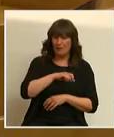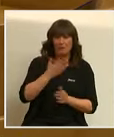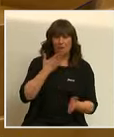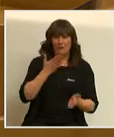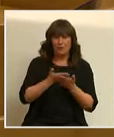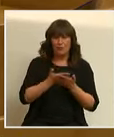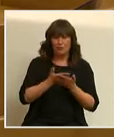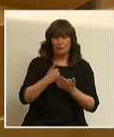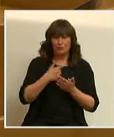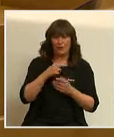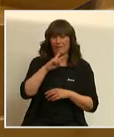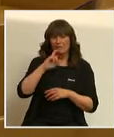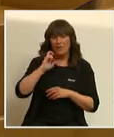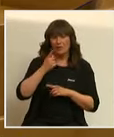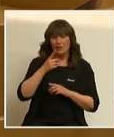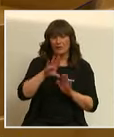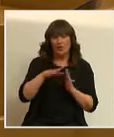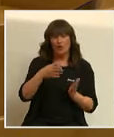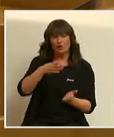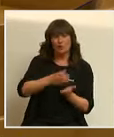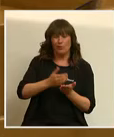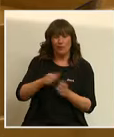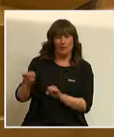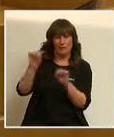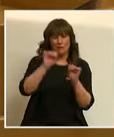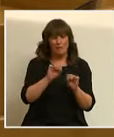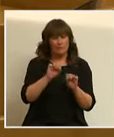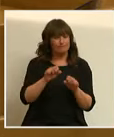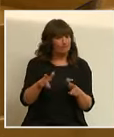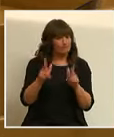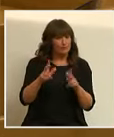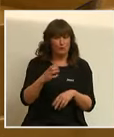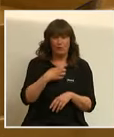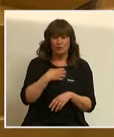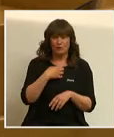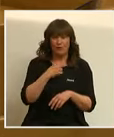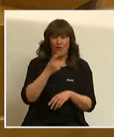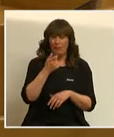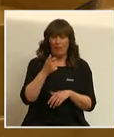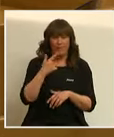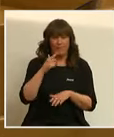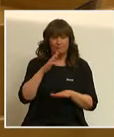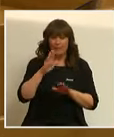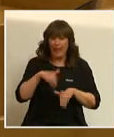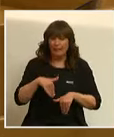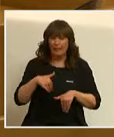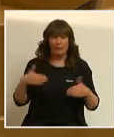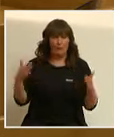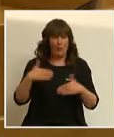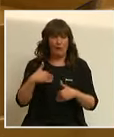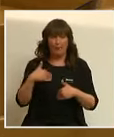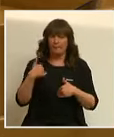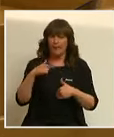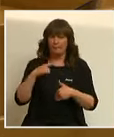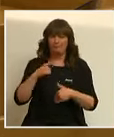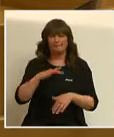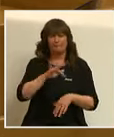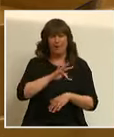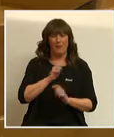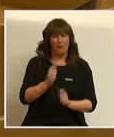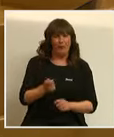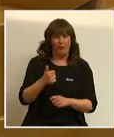valores constitucionales. No podemos consentir que los desleales sean premiados y los leales castigados o cuanto